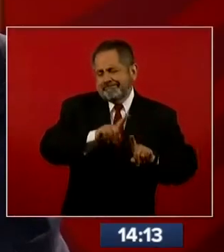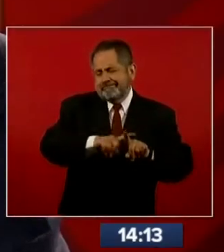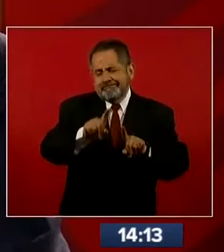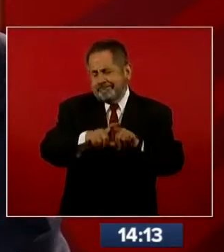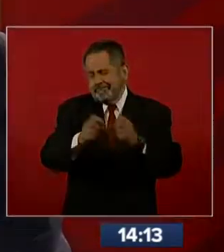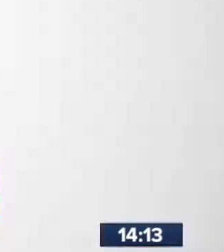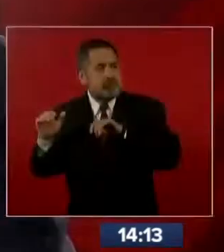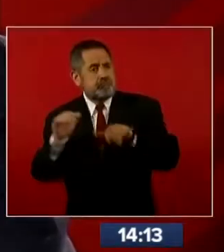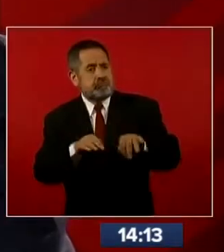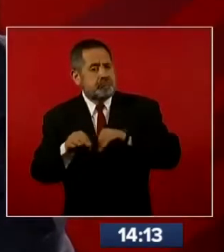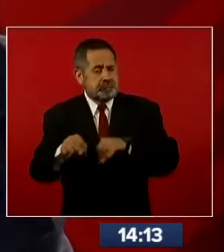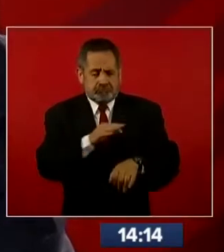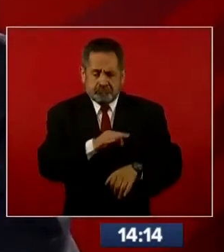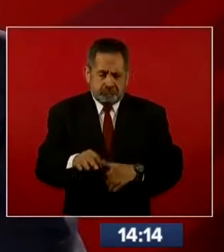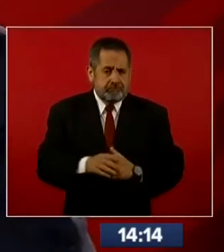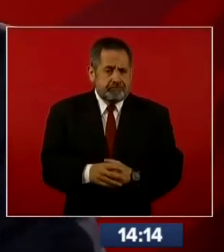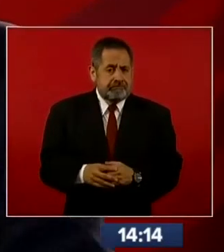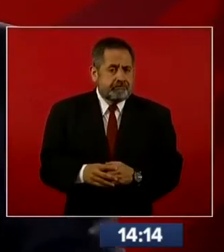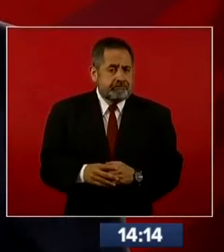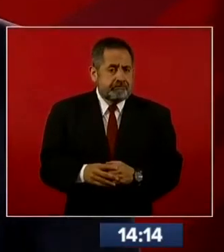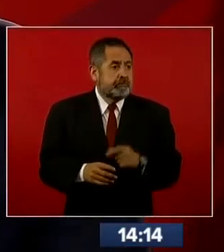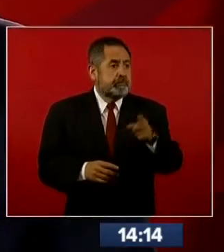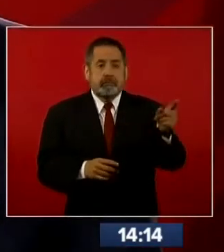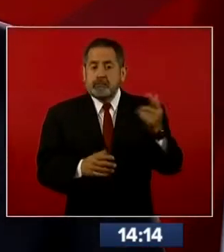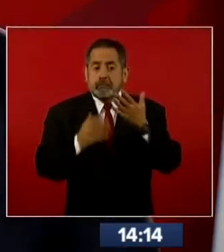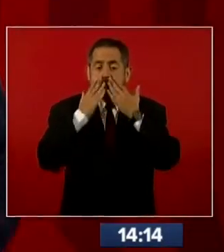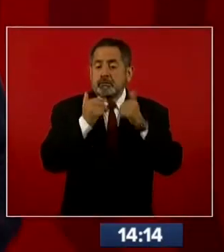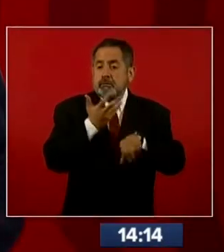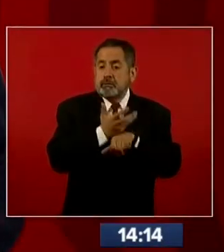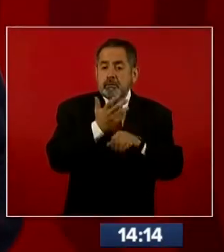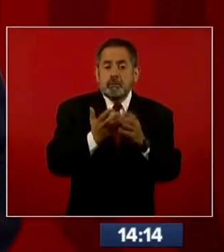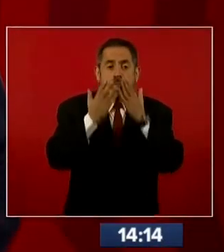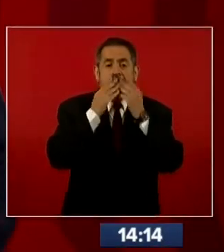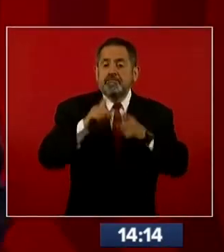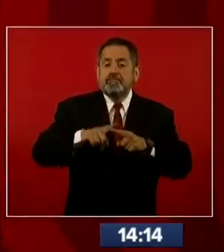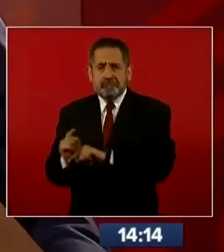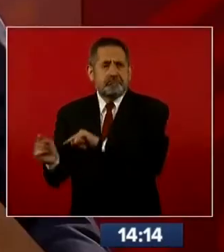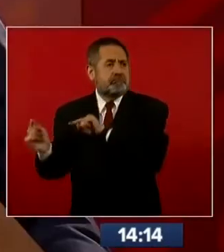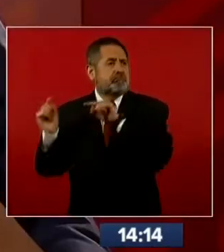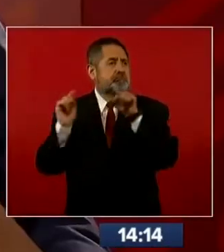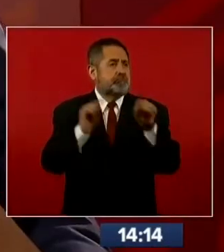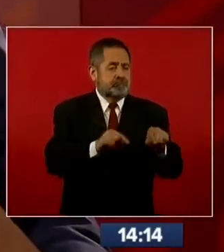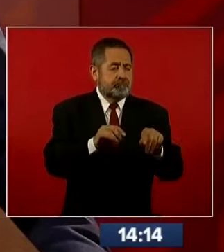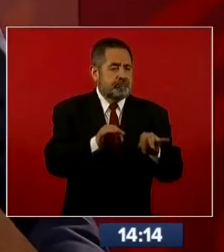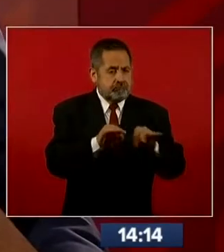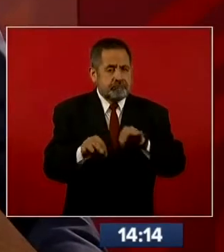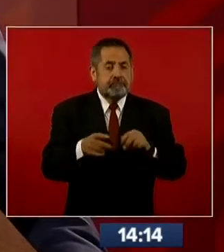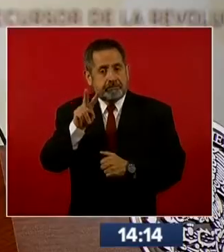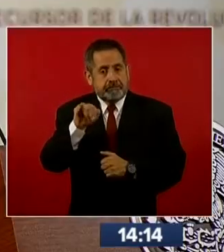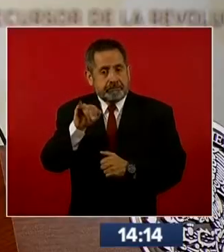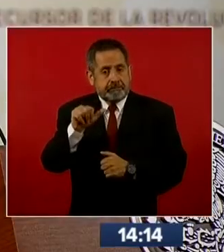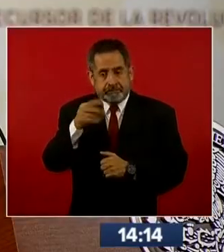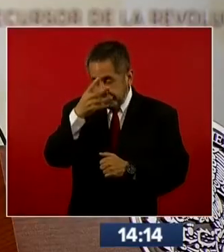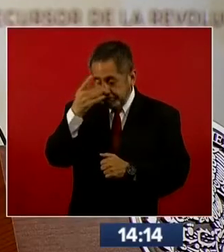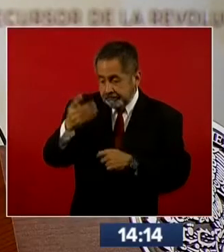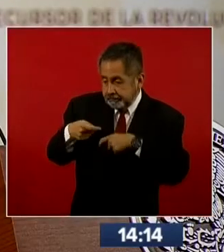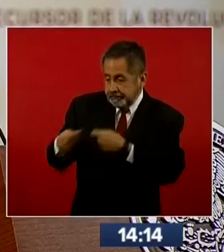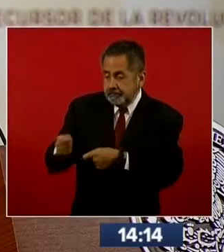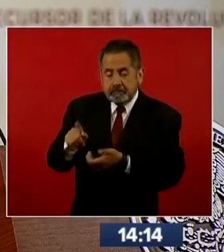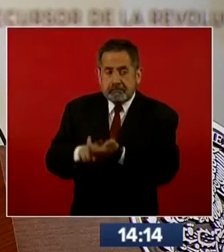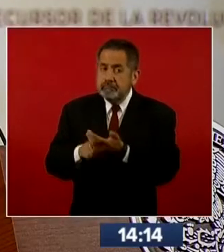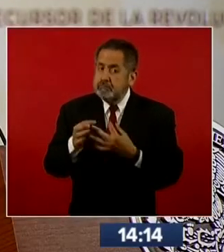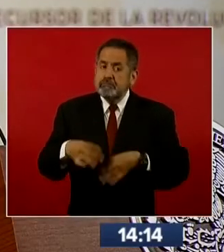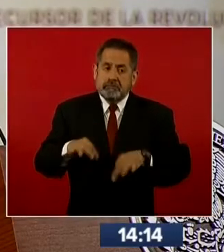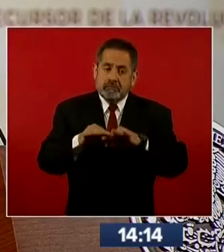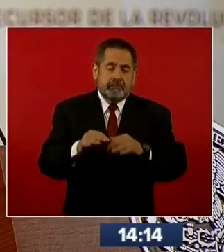Hay una realidad. Hace falta fuerza de trabajo en Estados Unidos. Es un momento importante,